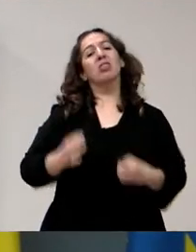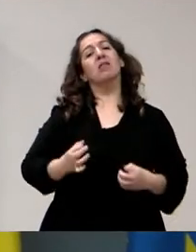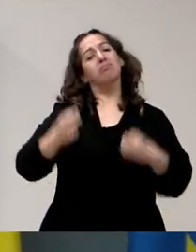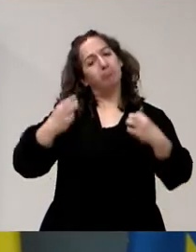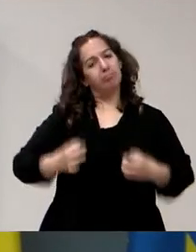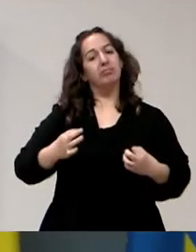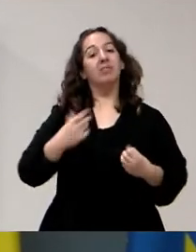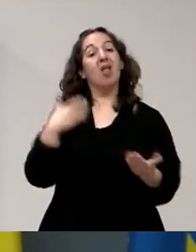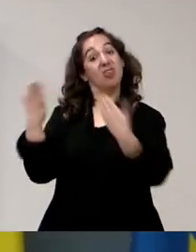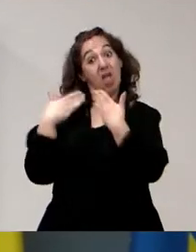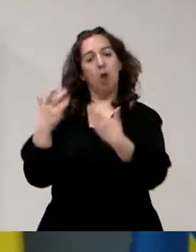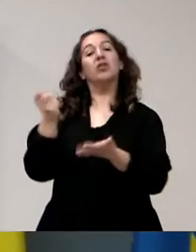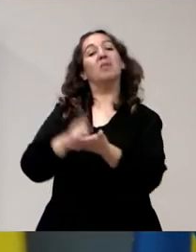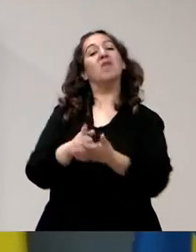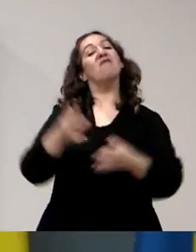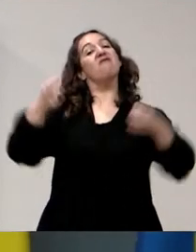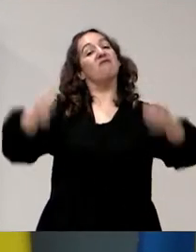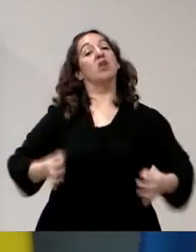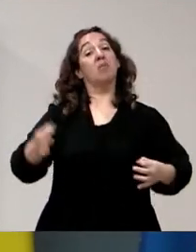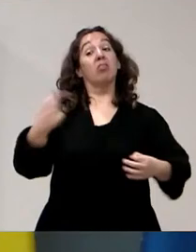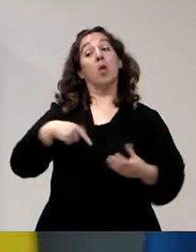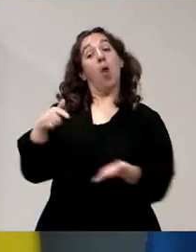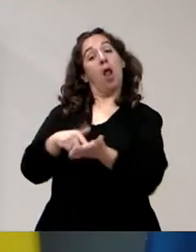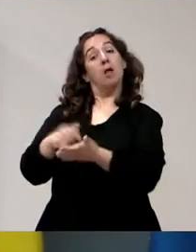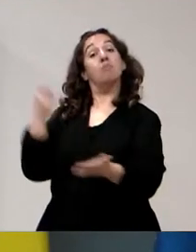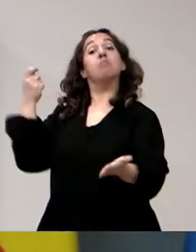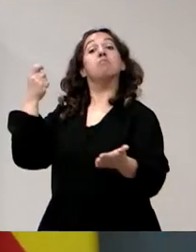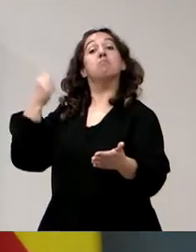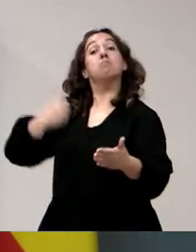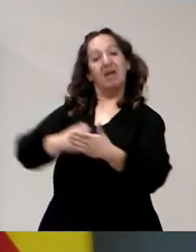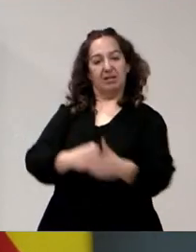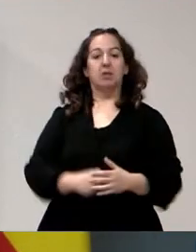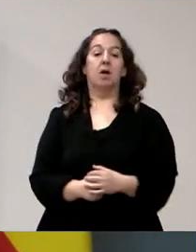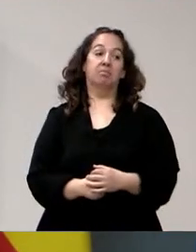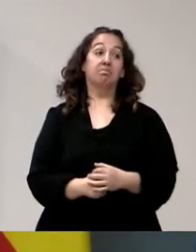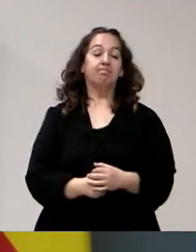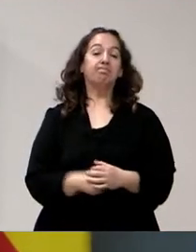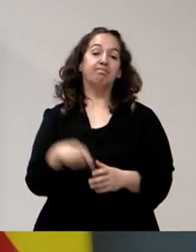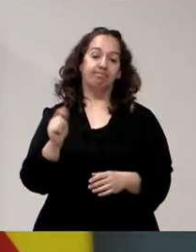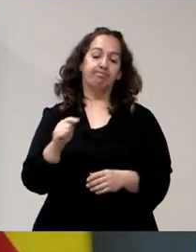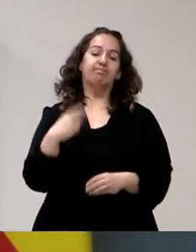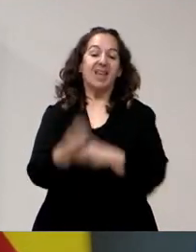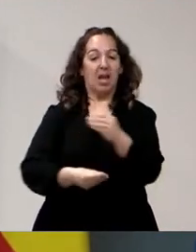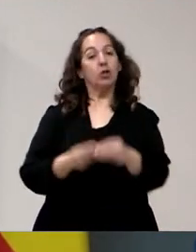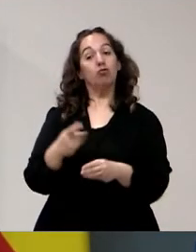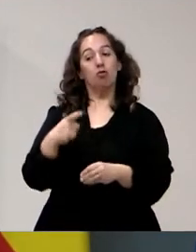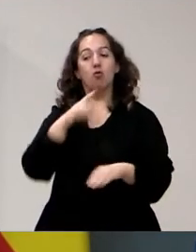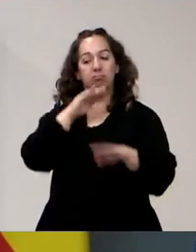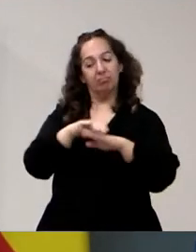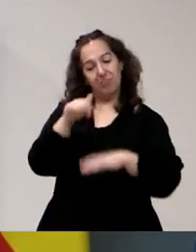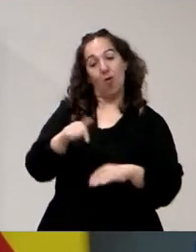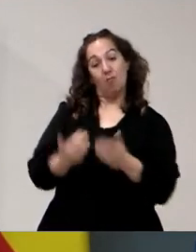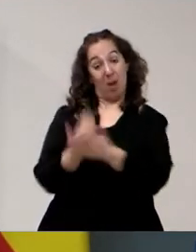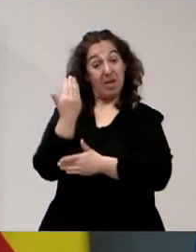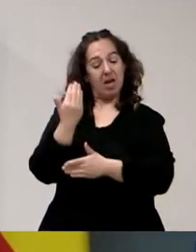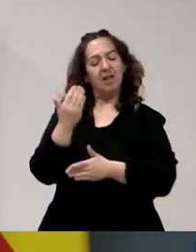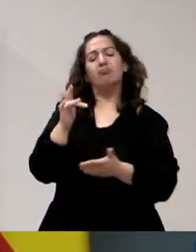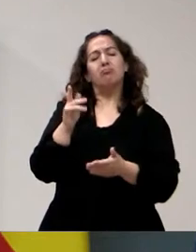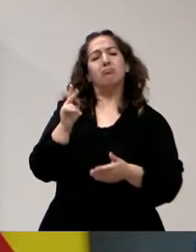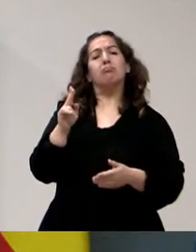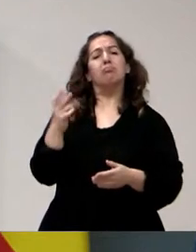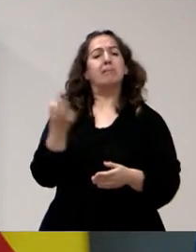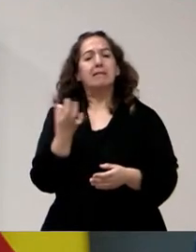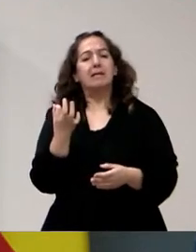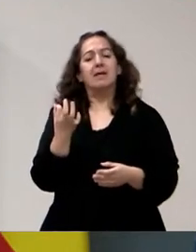también con firmeza y con la máxima ex Y eso es lo que he hecho yo en la mañana de hoy defender los